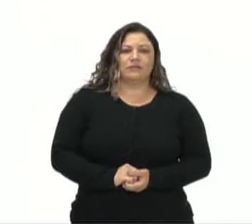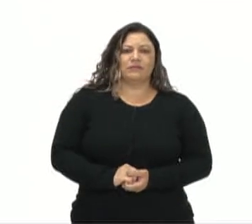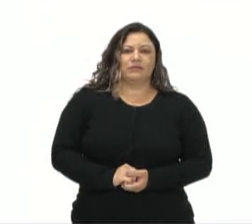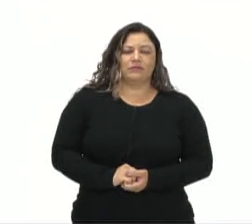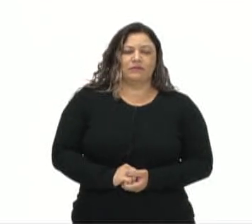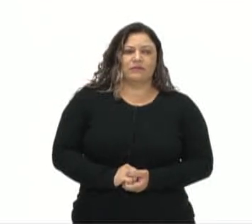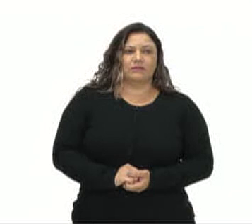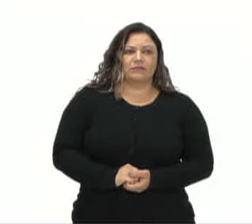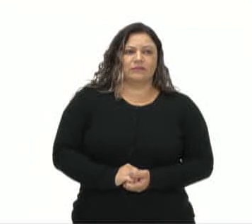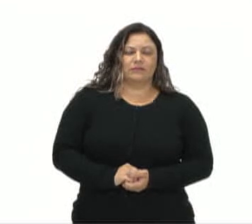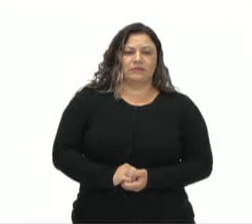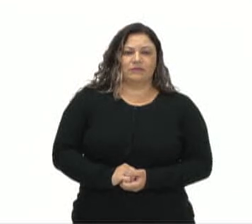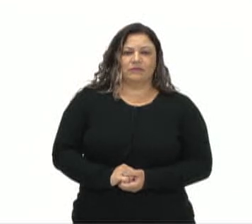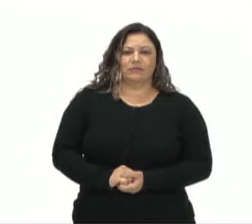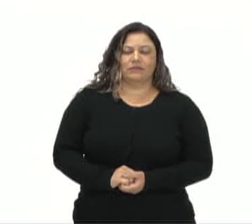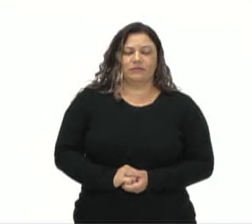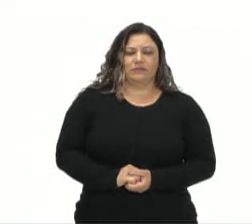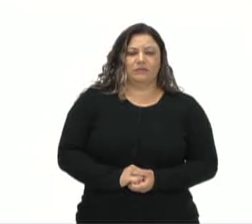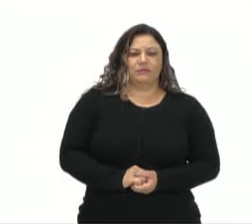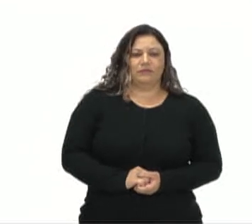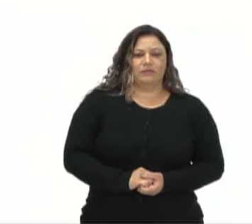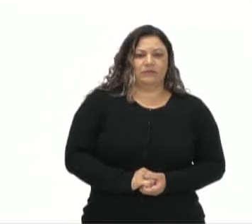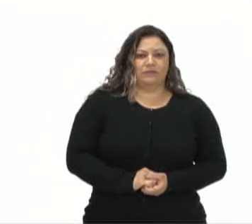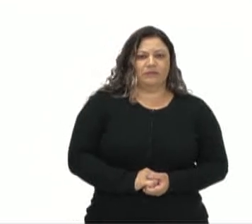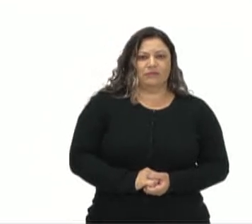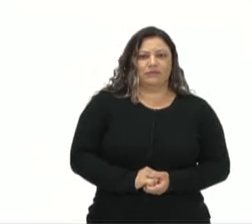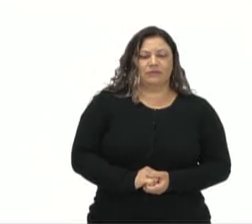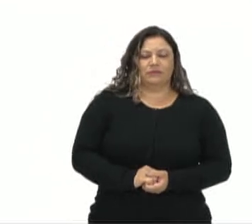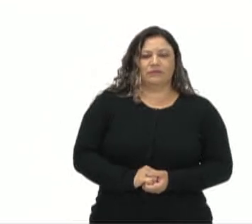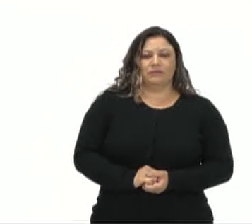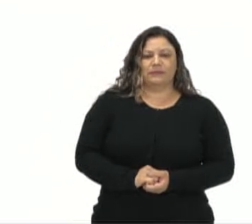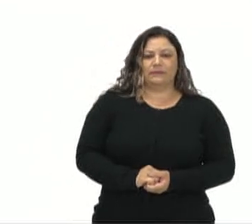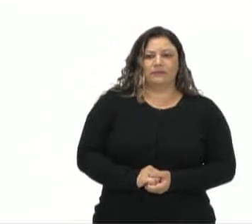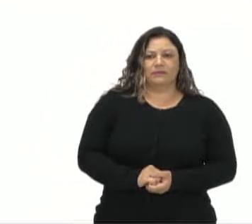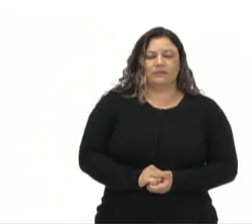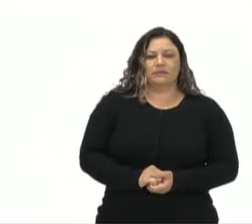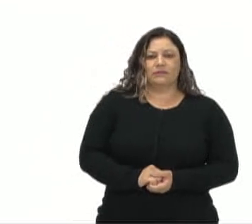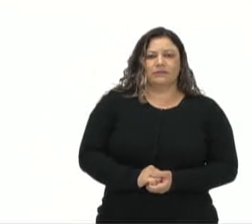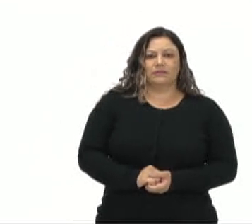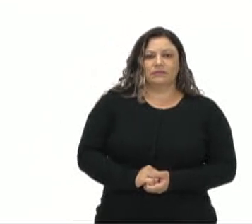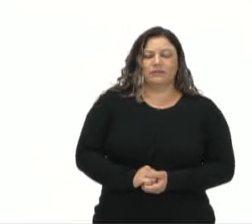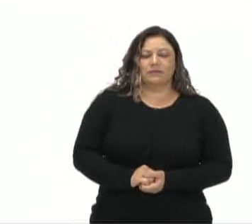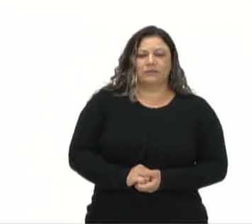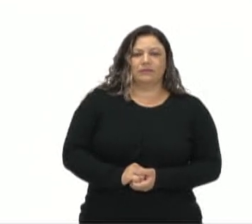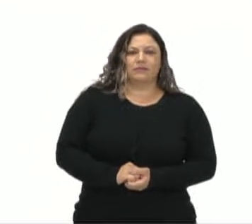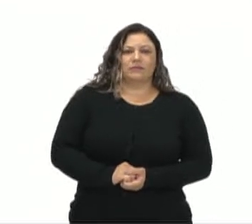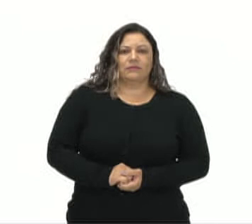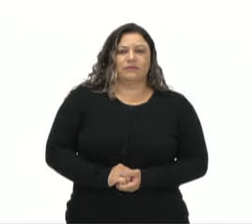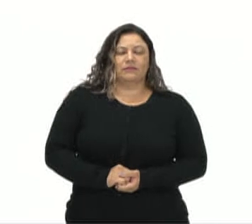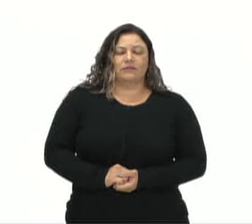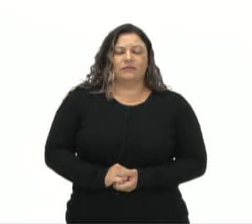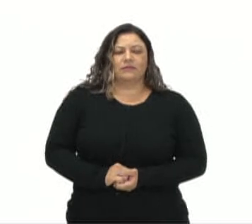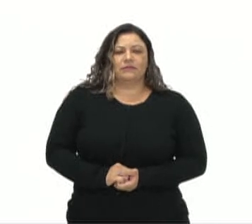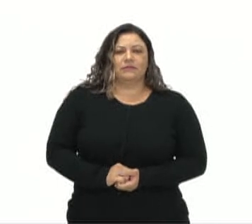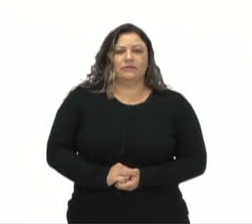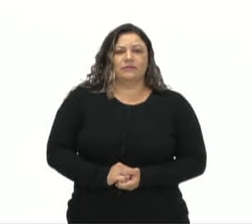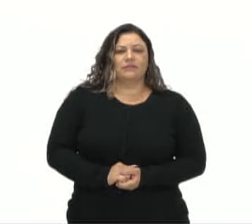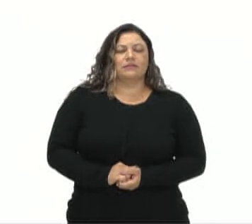de edad, huérfana de madre, quien se quedó al cuidado de su padre,